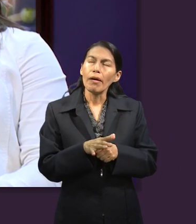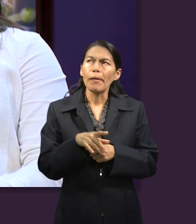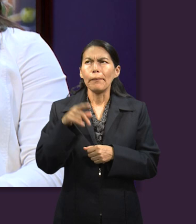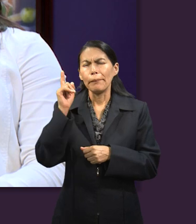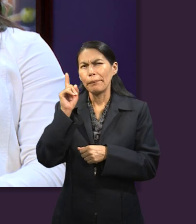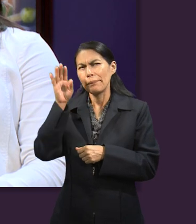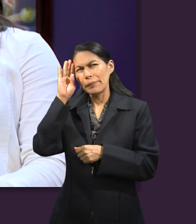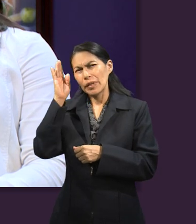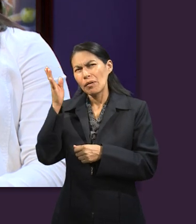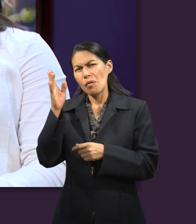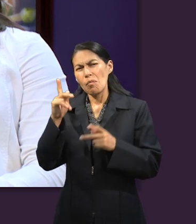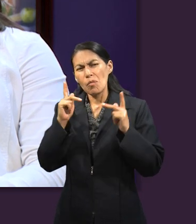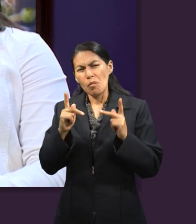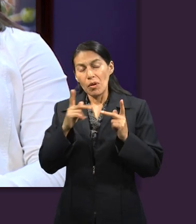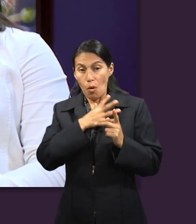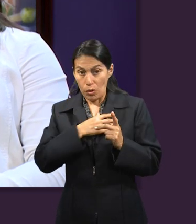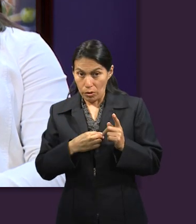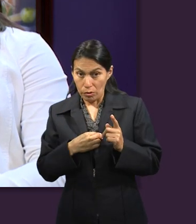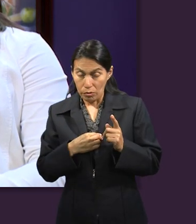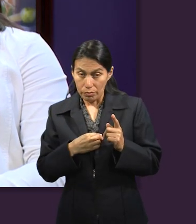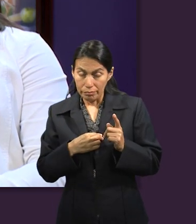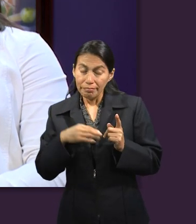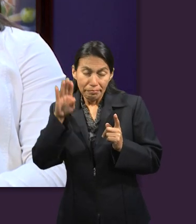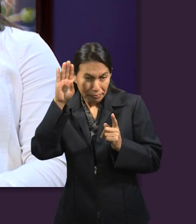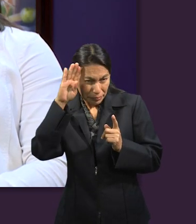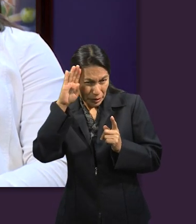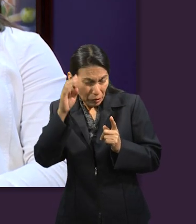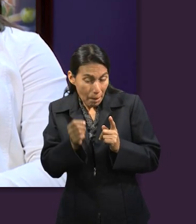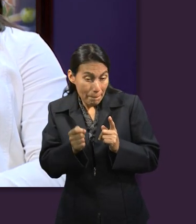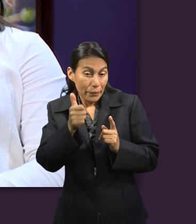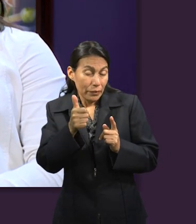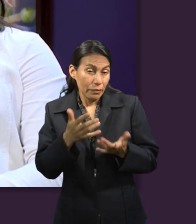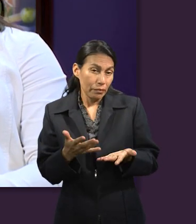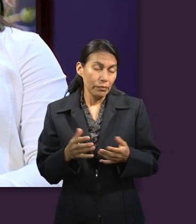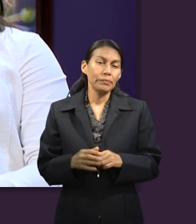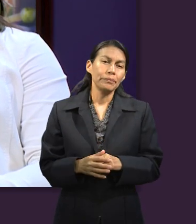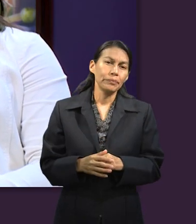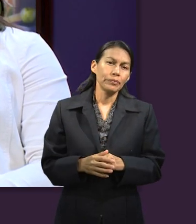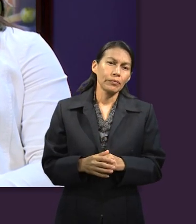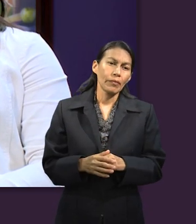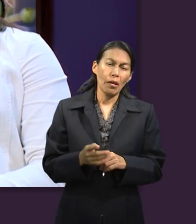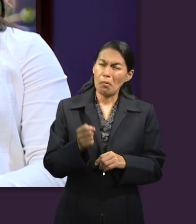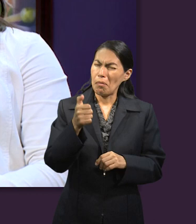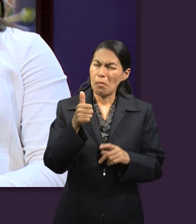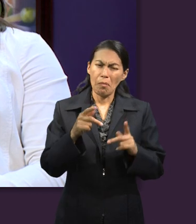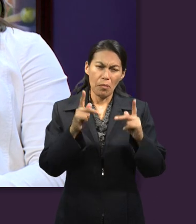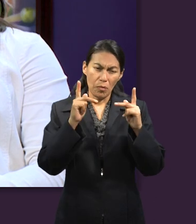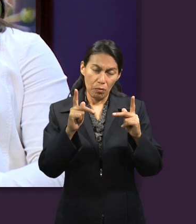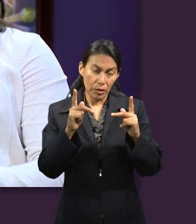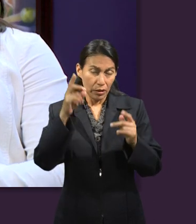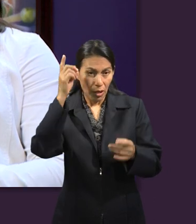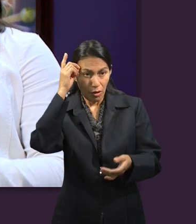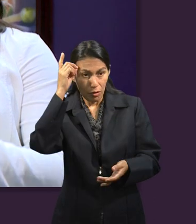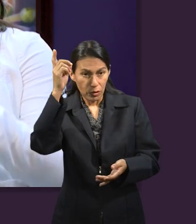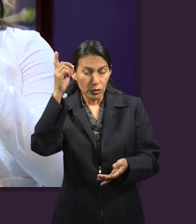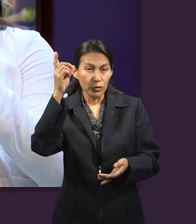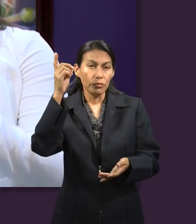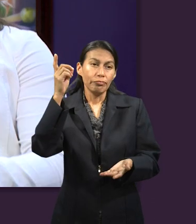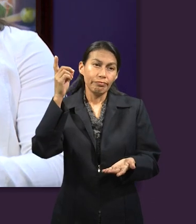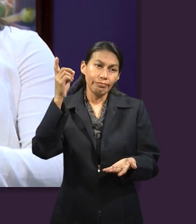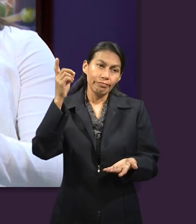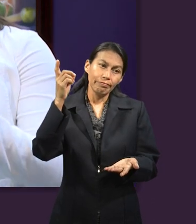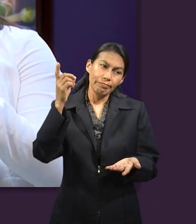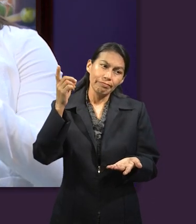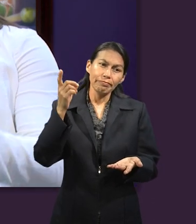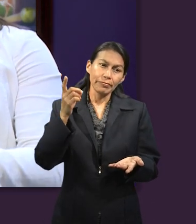hijo yo creo que esa es una de las primeras las primeras promesas que dios